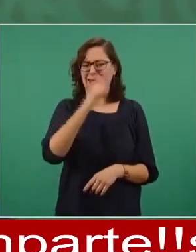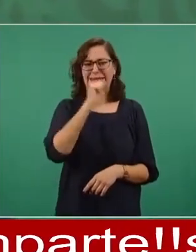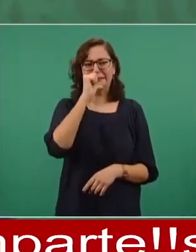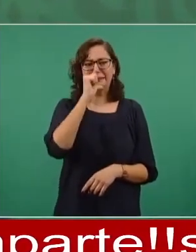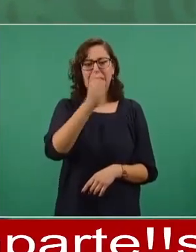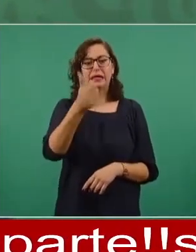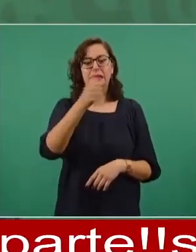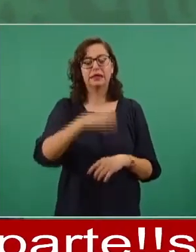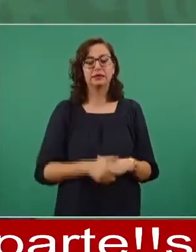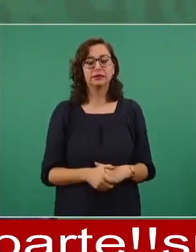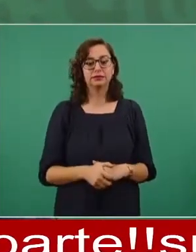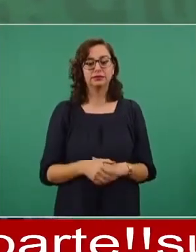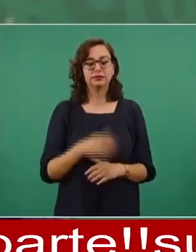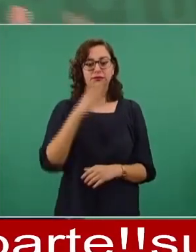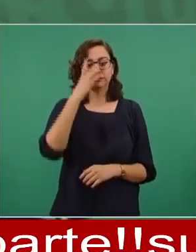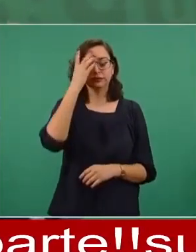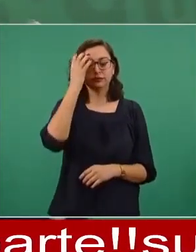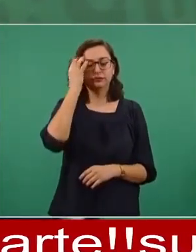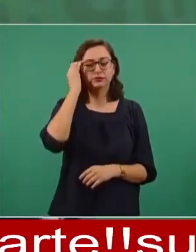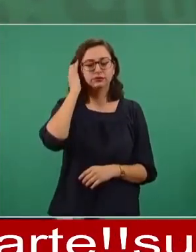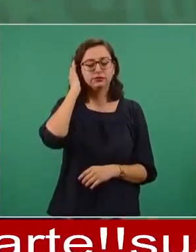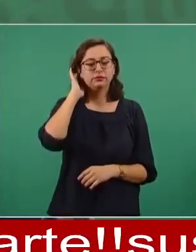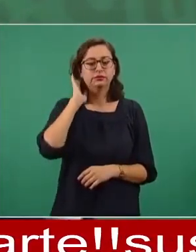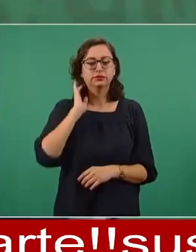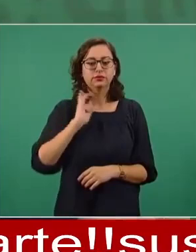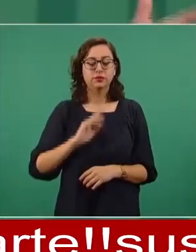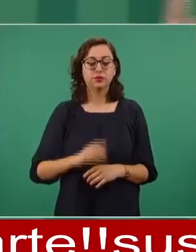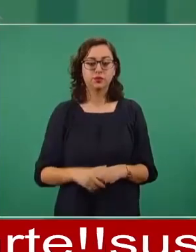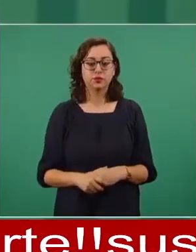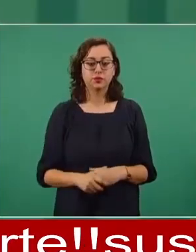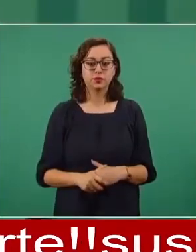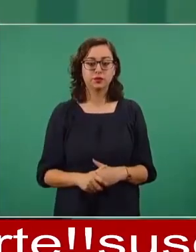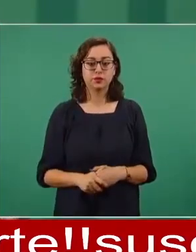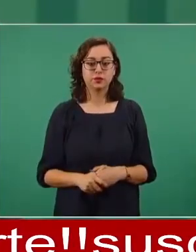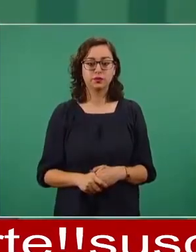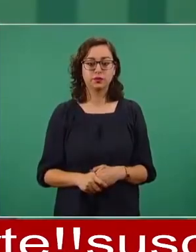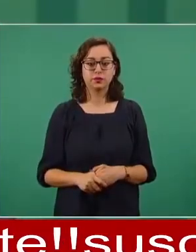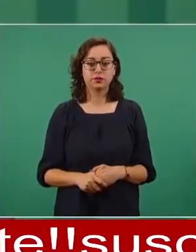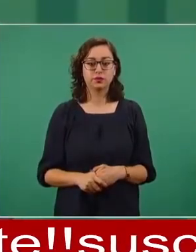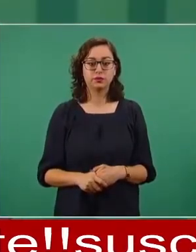lo hacen con ganas de que esto les digan